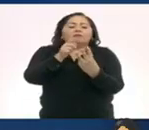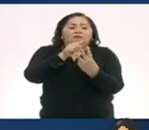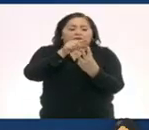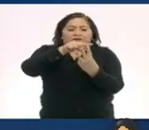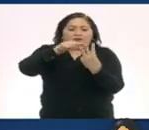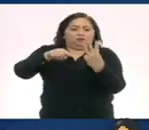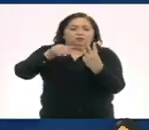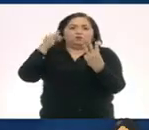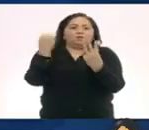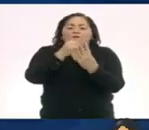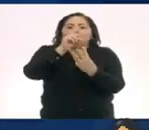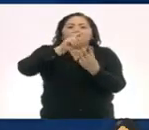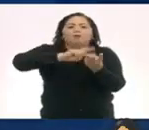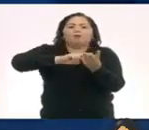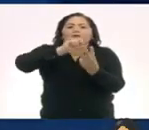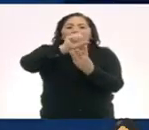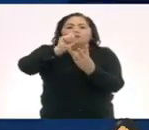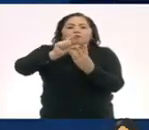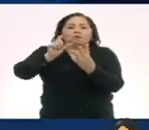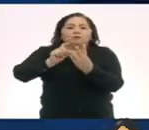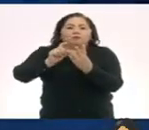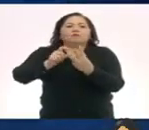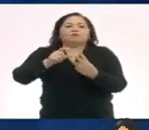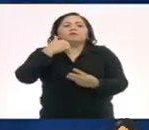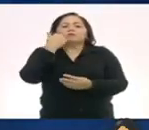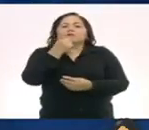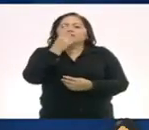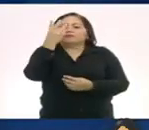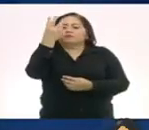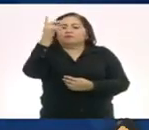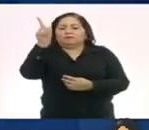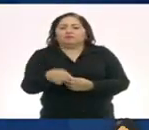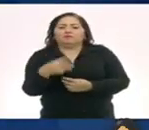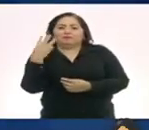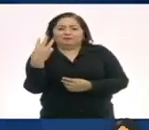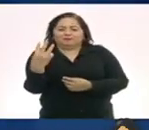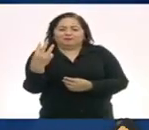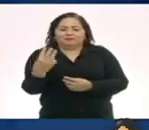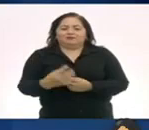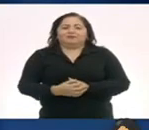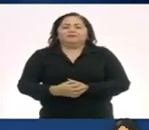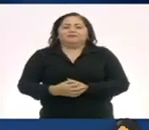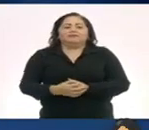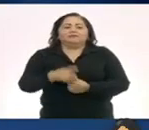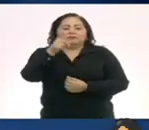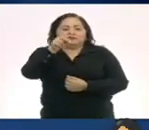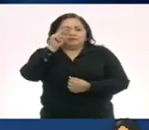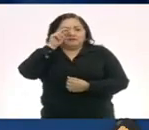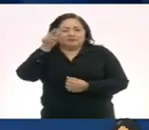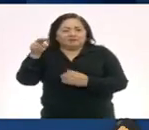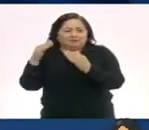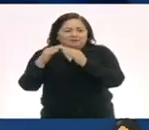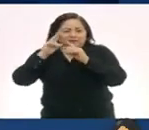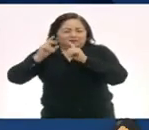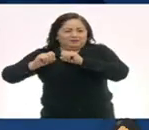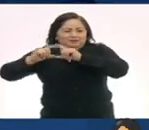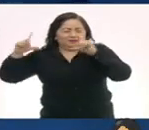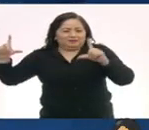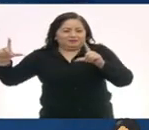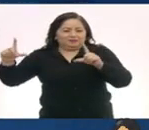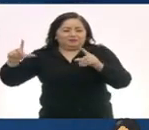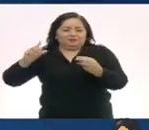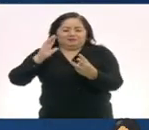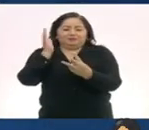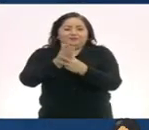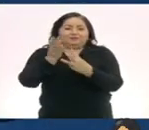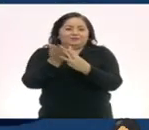ese entero sí podríamos representarlo con una fracción, que sería 3/3. Si se fijan ahí en casa, o sea, sí está dividido